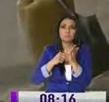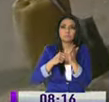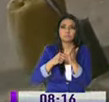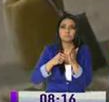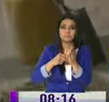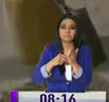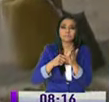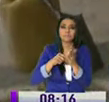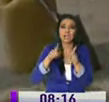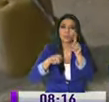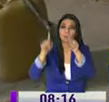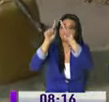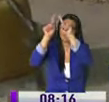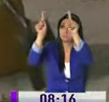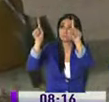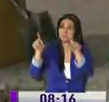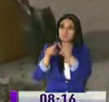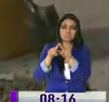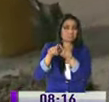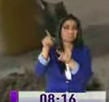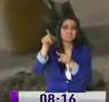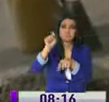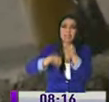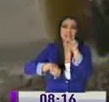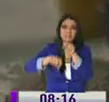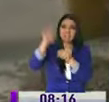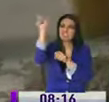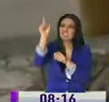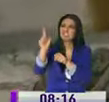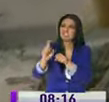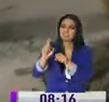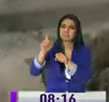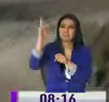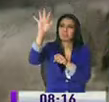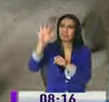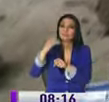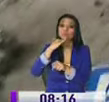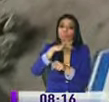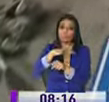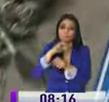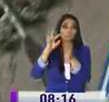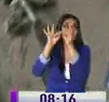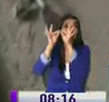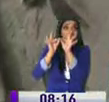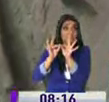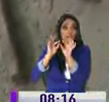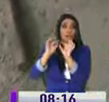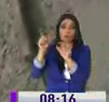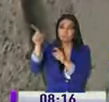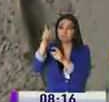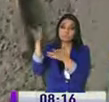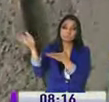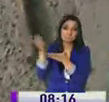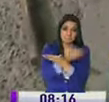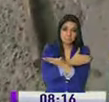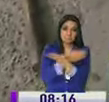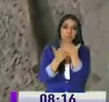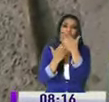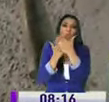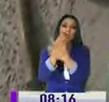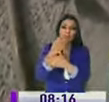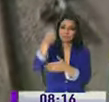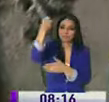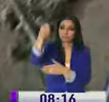ser vandalizada se pitan graffiti do está llena de snob entonces se le da un mantenimiento y si es que es del caso se reemplaza por